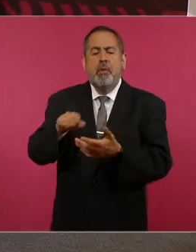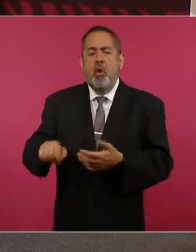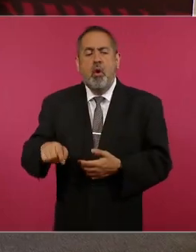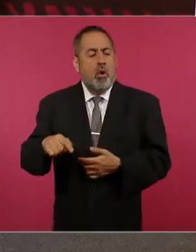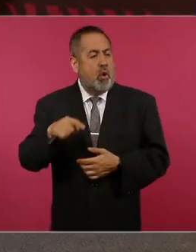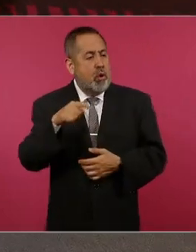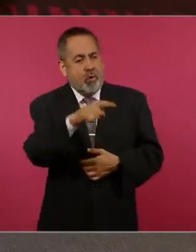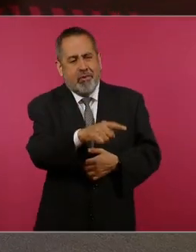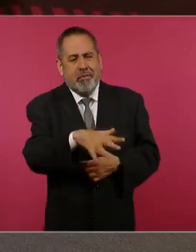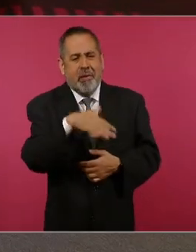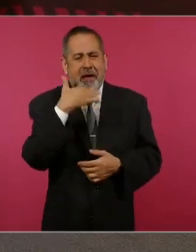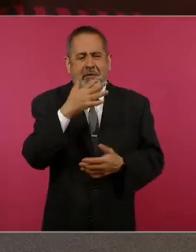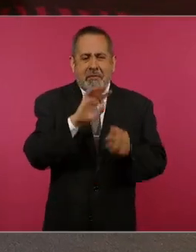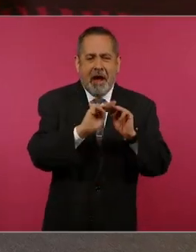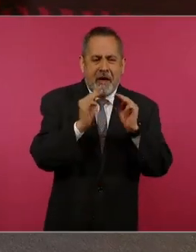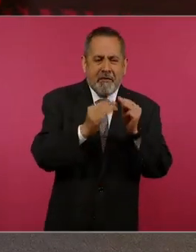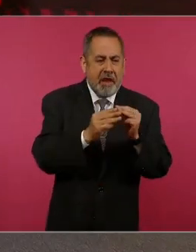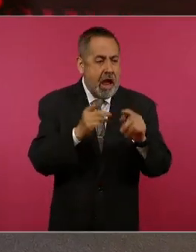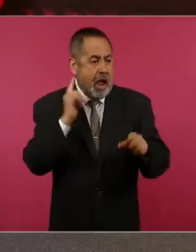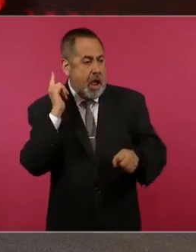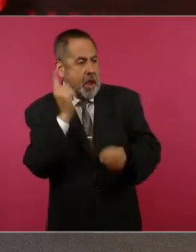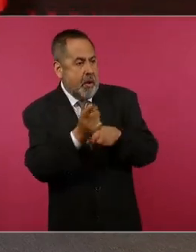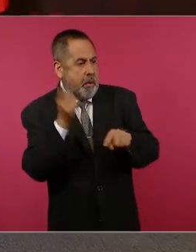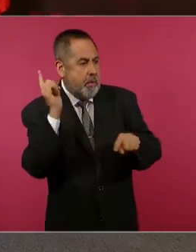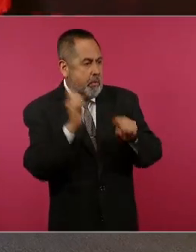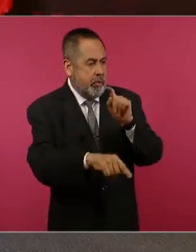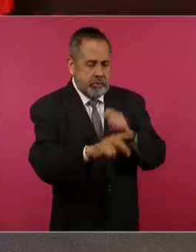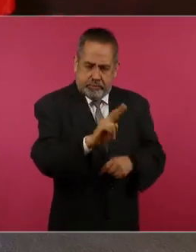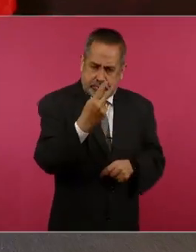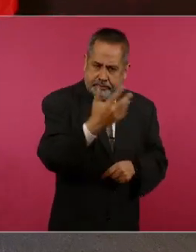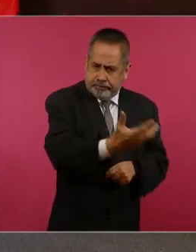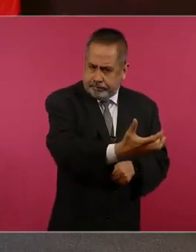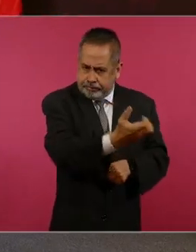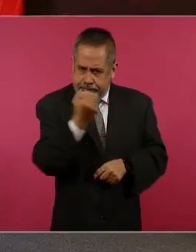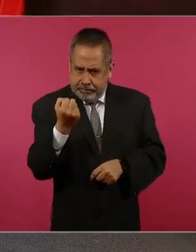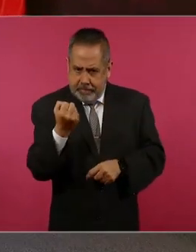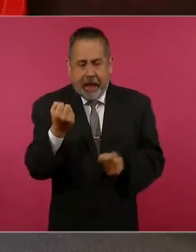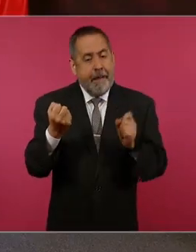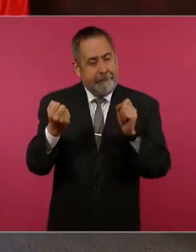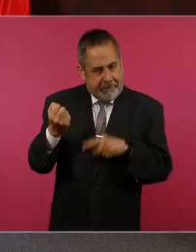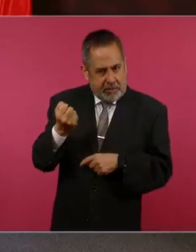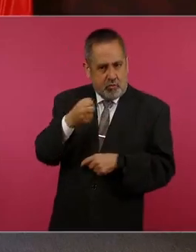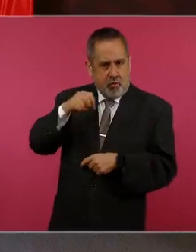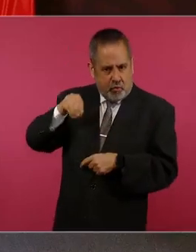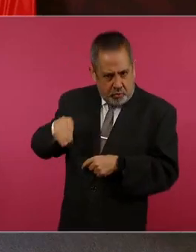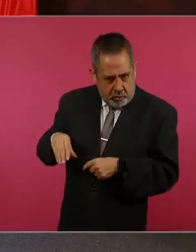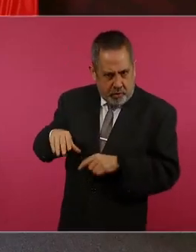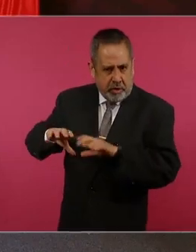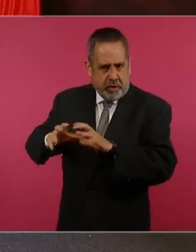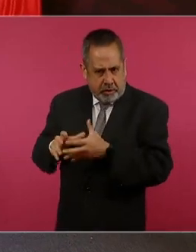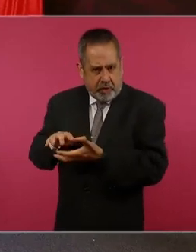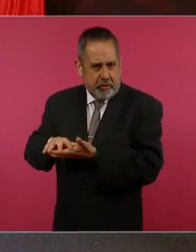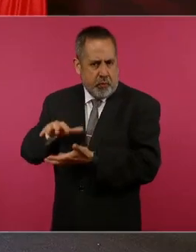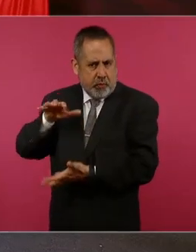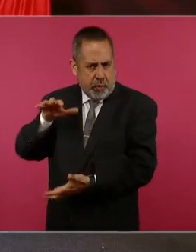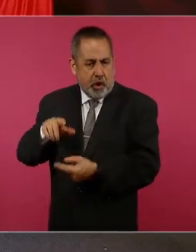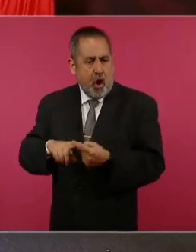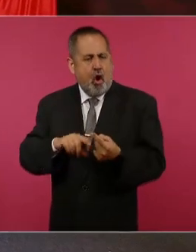de bienes mal habidos y otros ingresos,